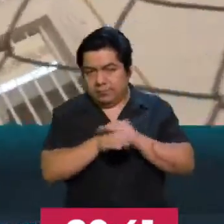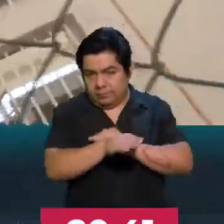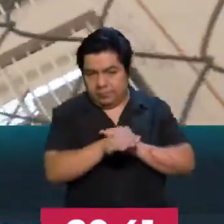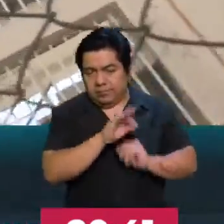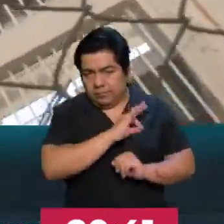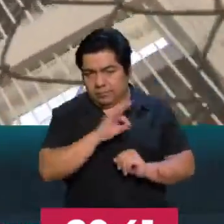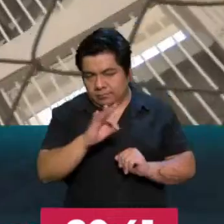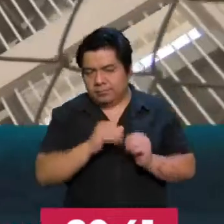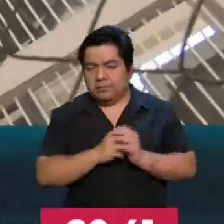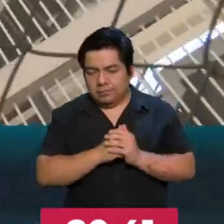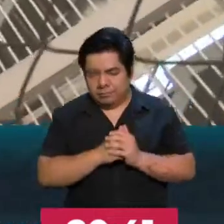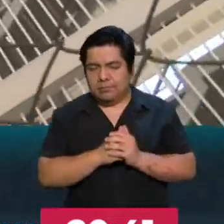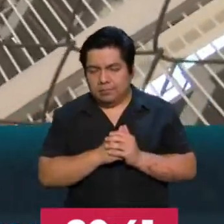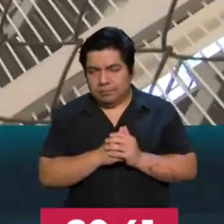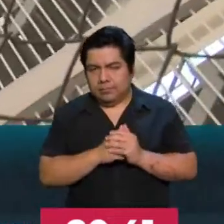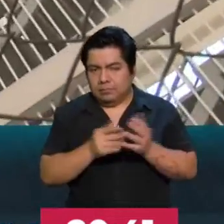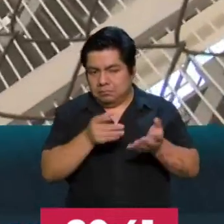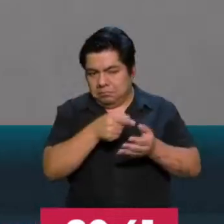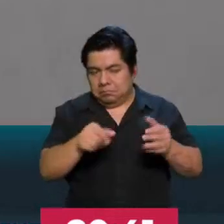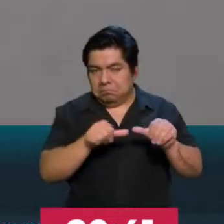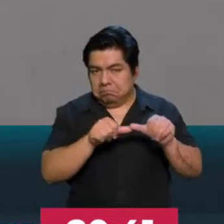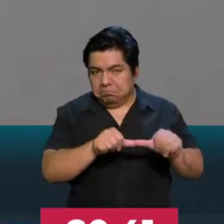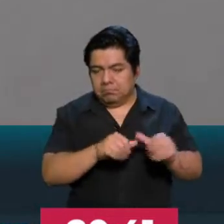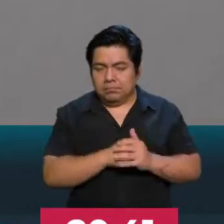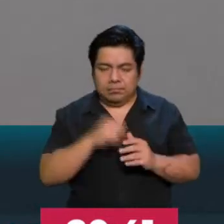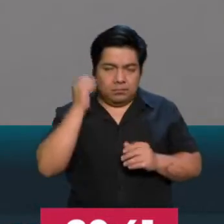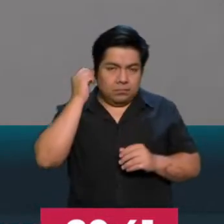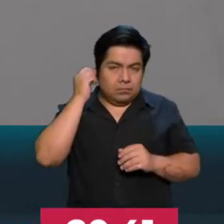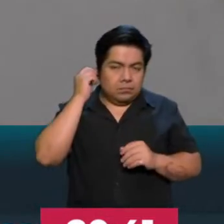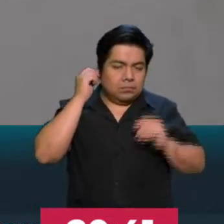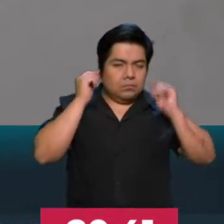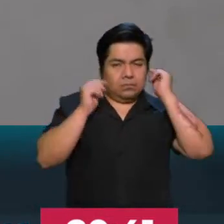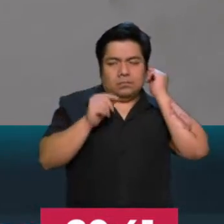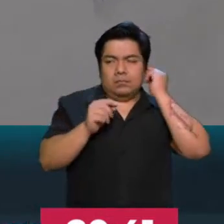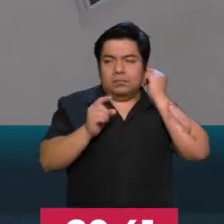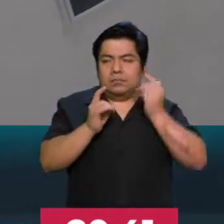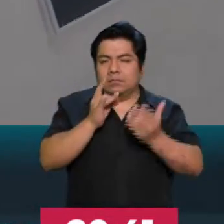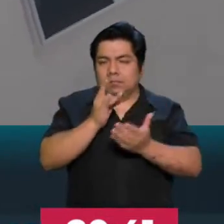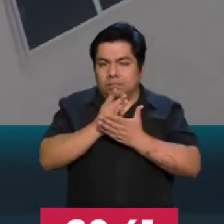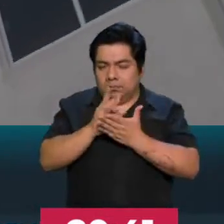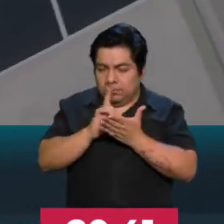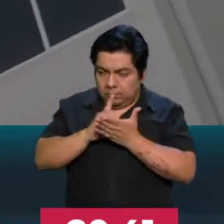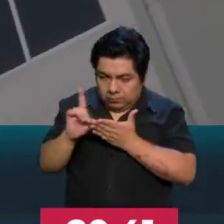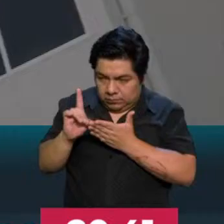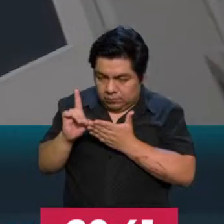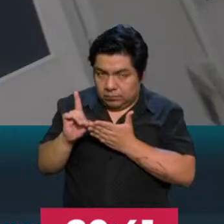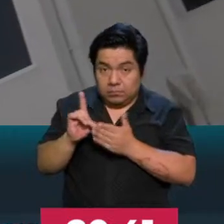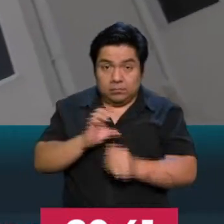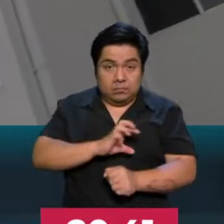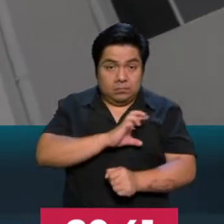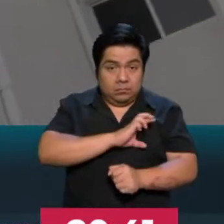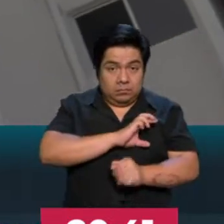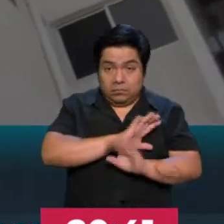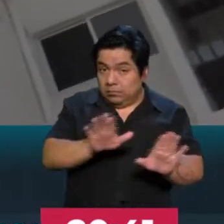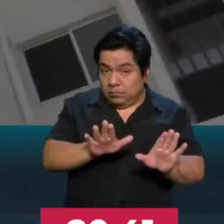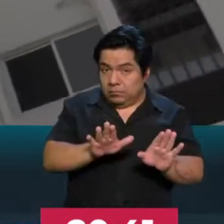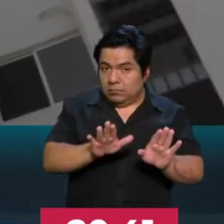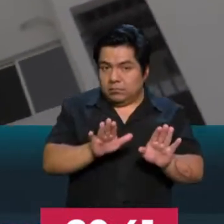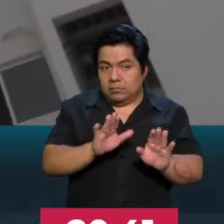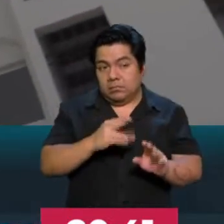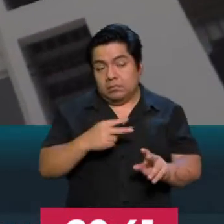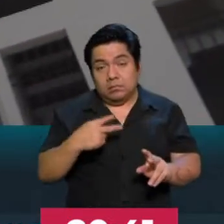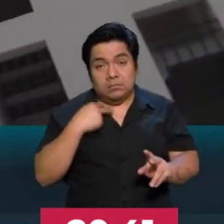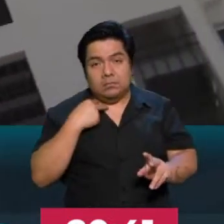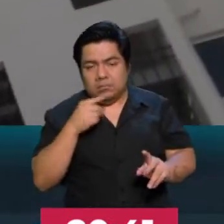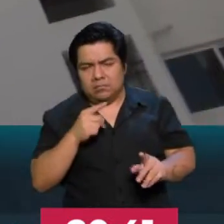una vivienda adecuada. No solamente implica el derecho a poder rentar y que nos alcance para